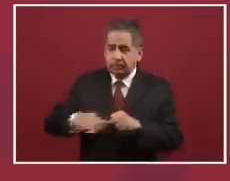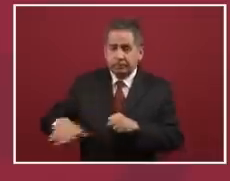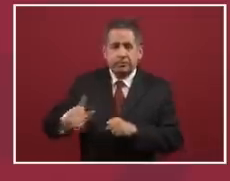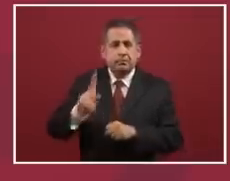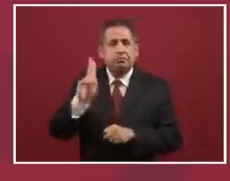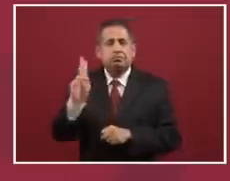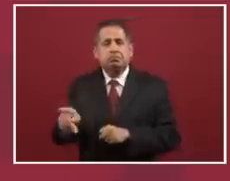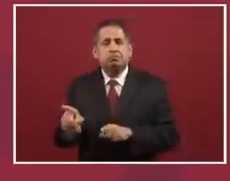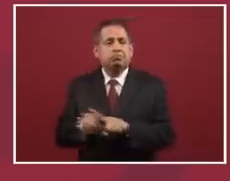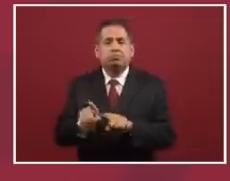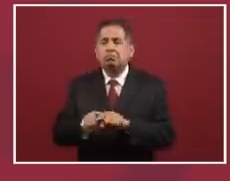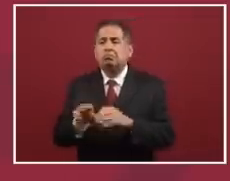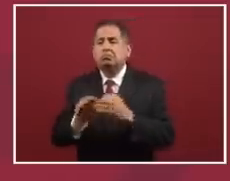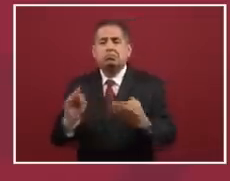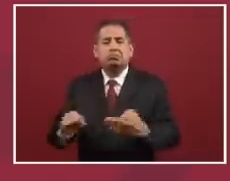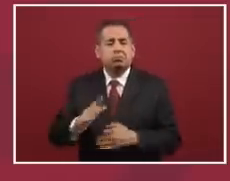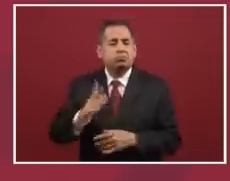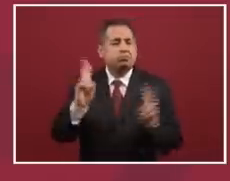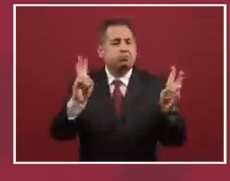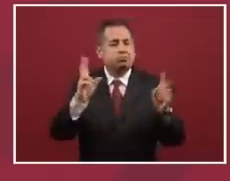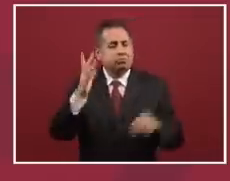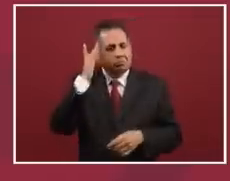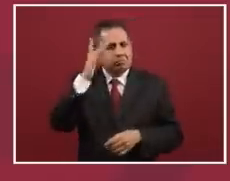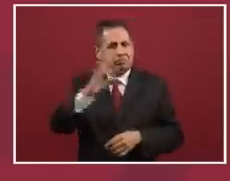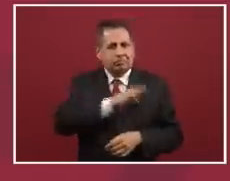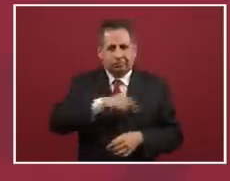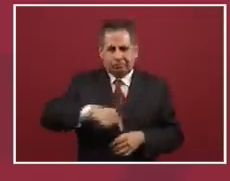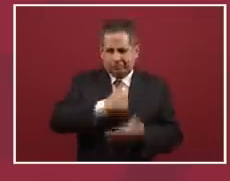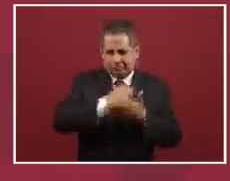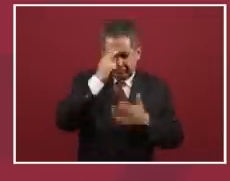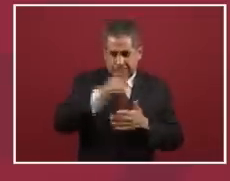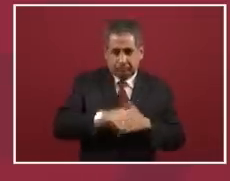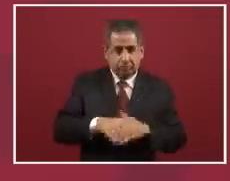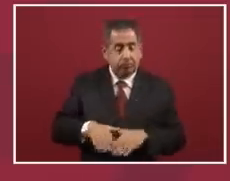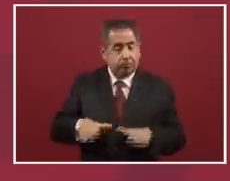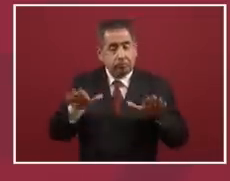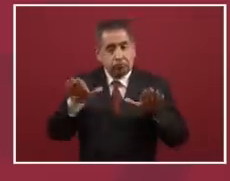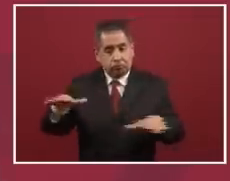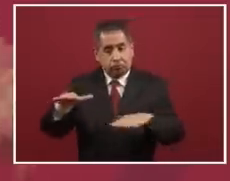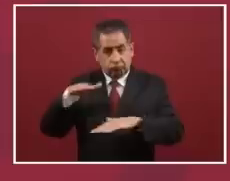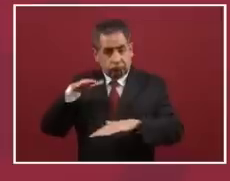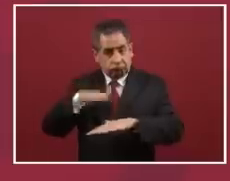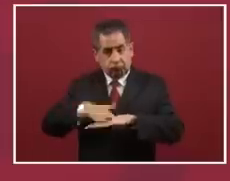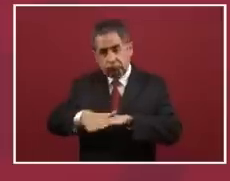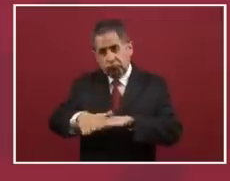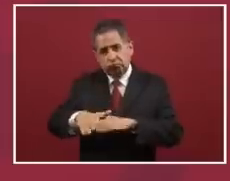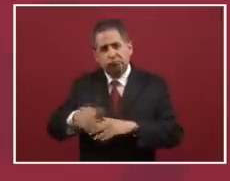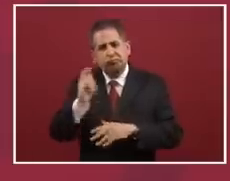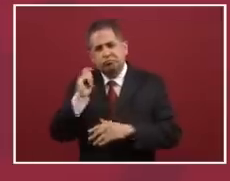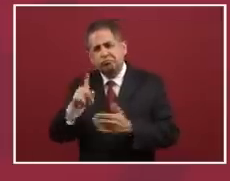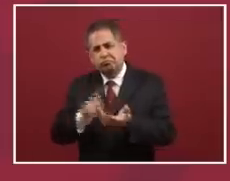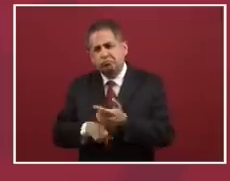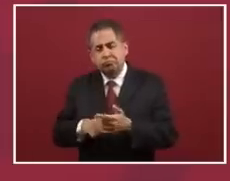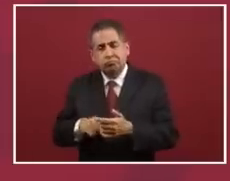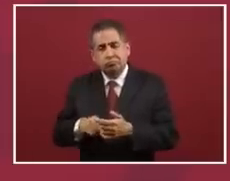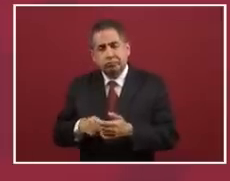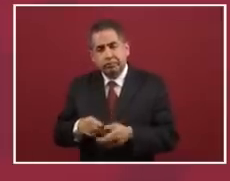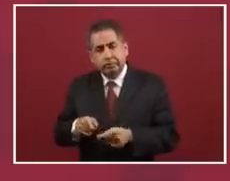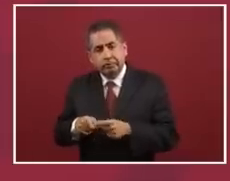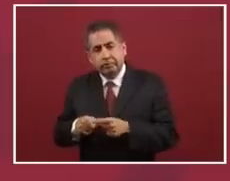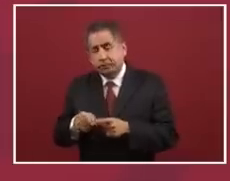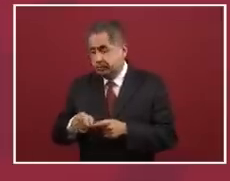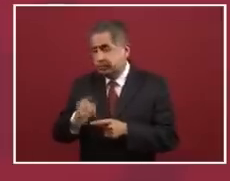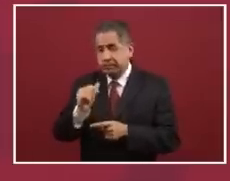Fe. La pista central del actual aeropuerto iba a terminar en el nuevo